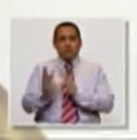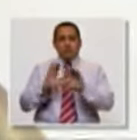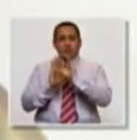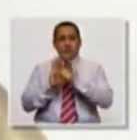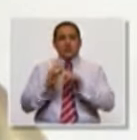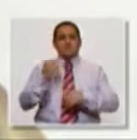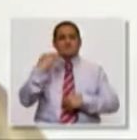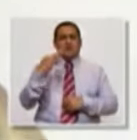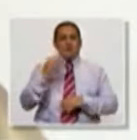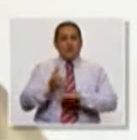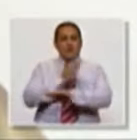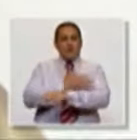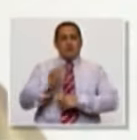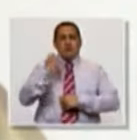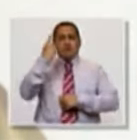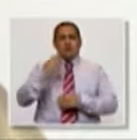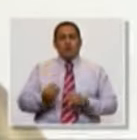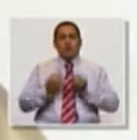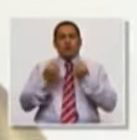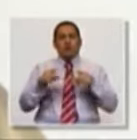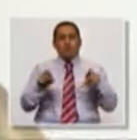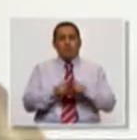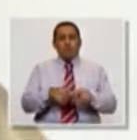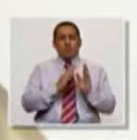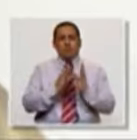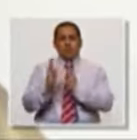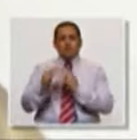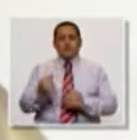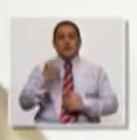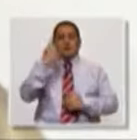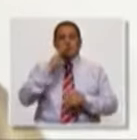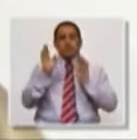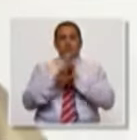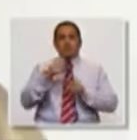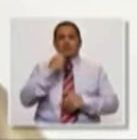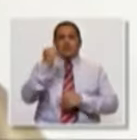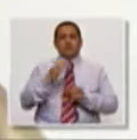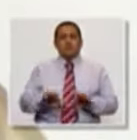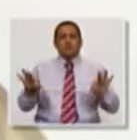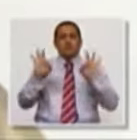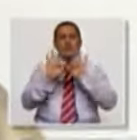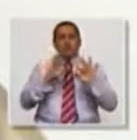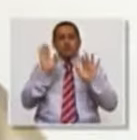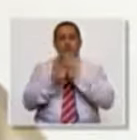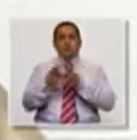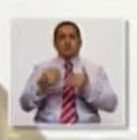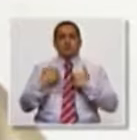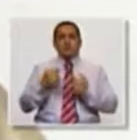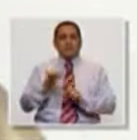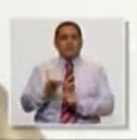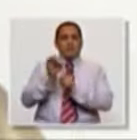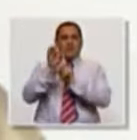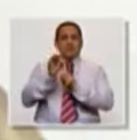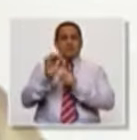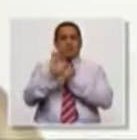se han entendido como procesos que tutelan derechos subjetivos, es decir, tienen por excelencia el